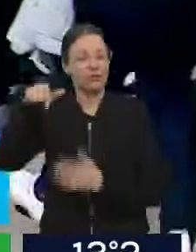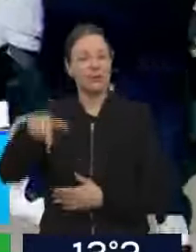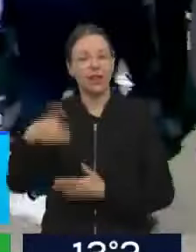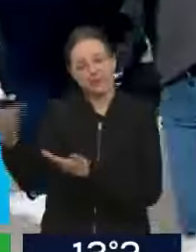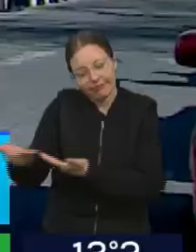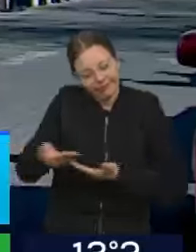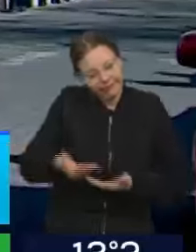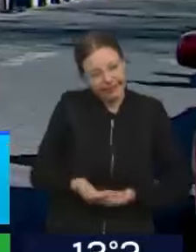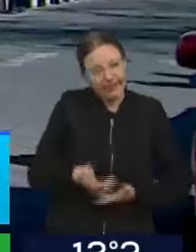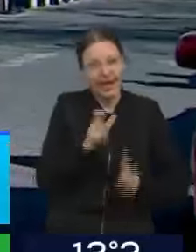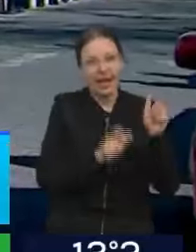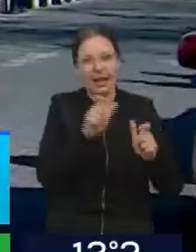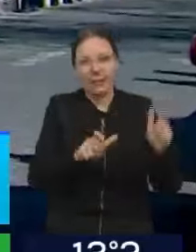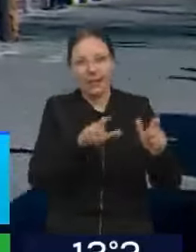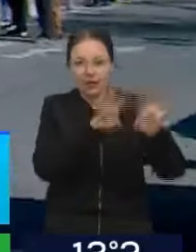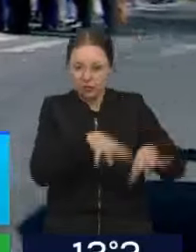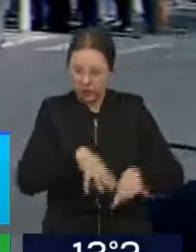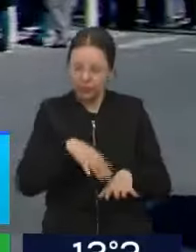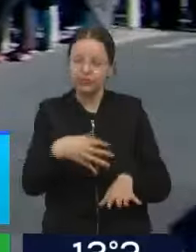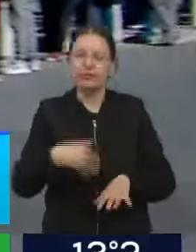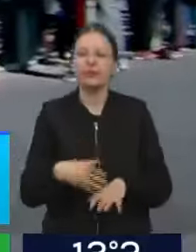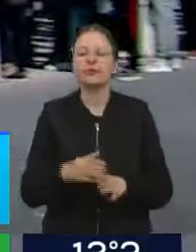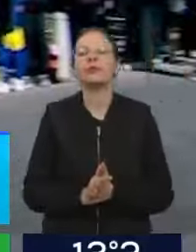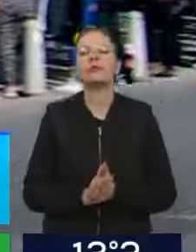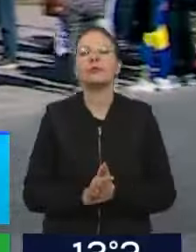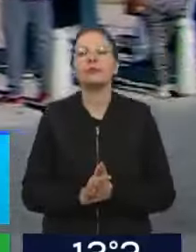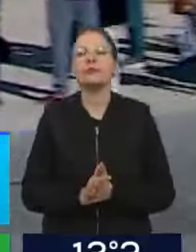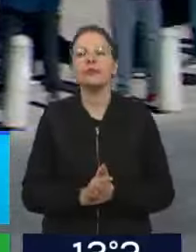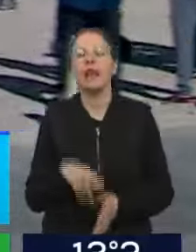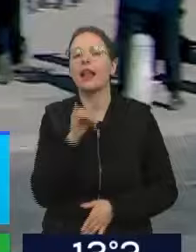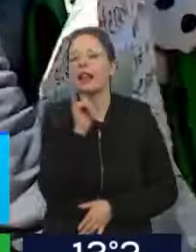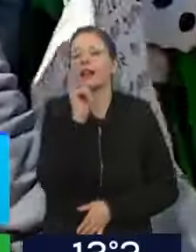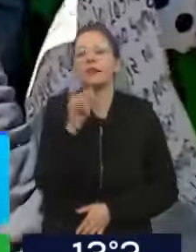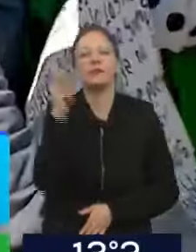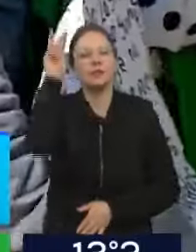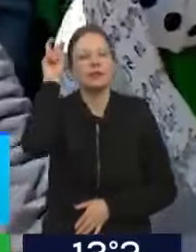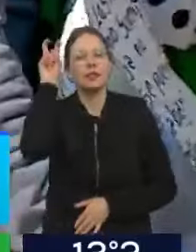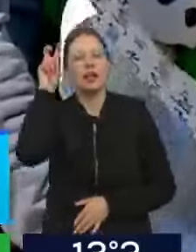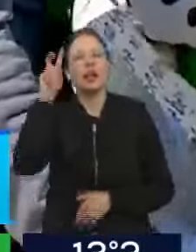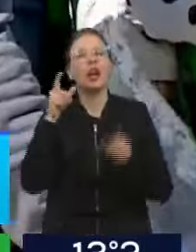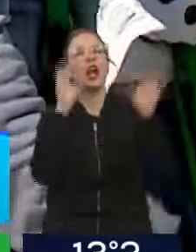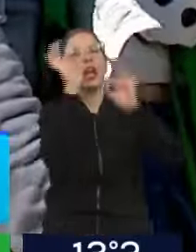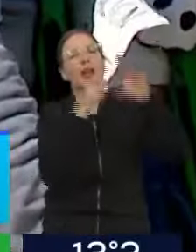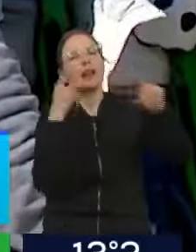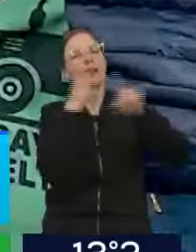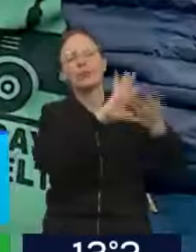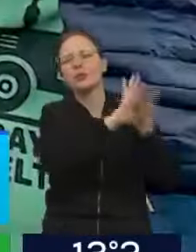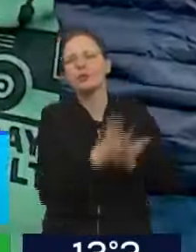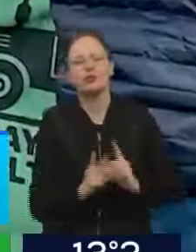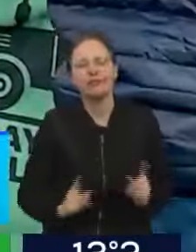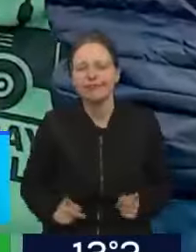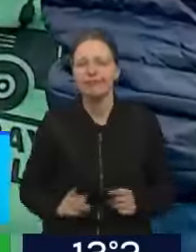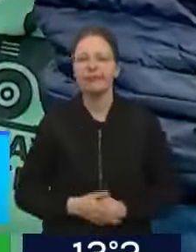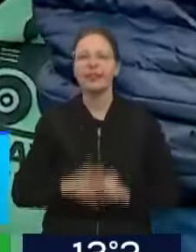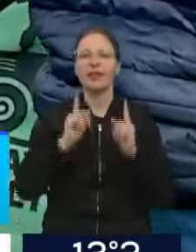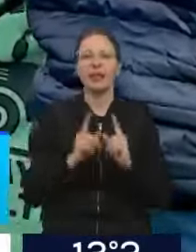presentes, les ratificó la decisión de Cornejo de suspender la lucha y les explicó las razones. Al mismo tiempo, insistieron con el